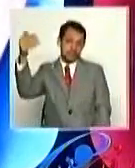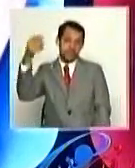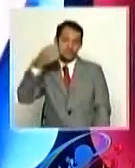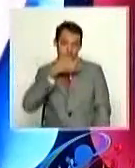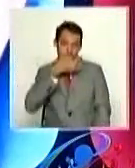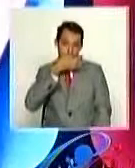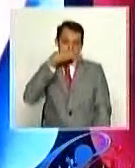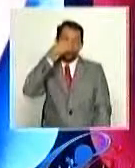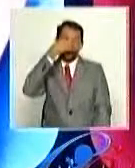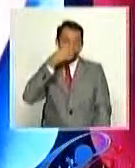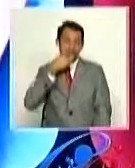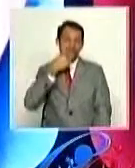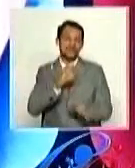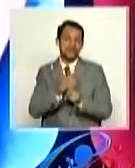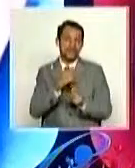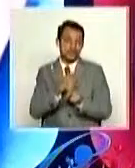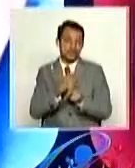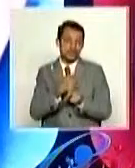y la boca.